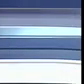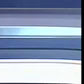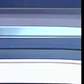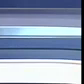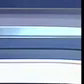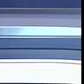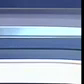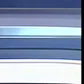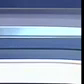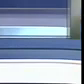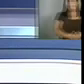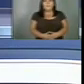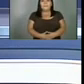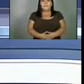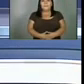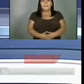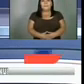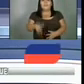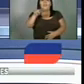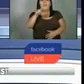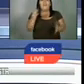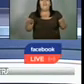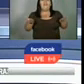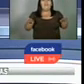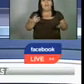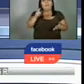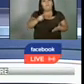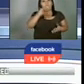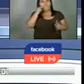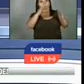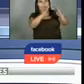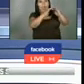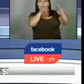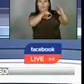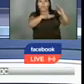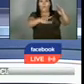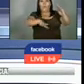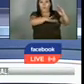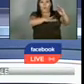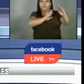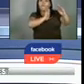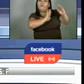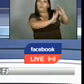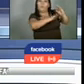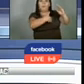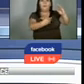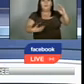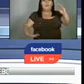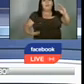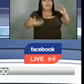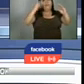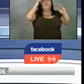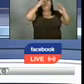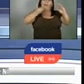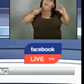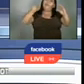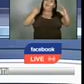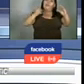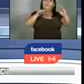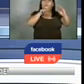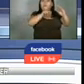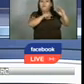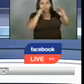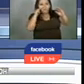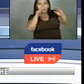Aún persiste mucha expectativa sobre el allanamiento en Mar-a-Lago, la residencia del expresidente de los Estados Unidos, Donald Trump,